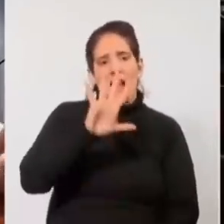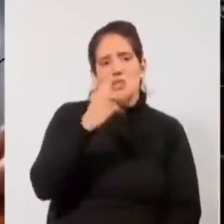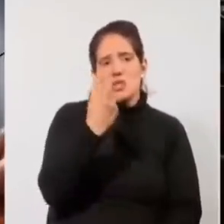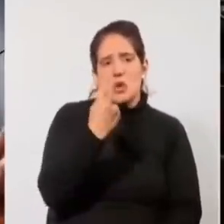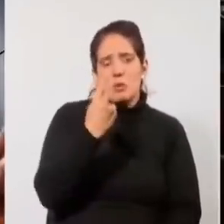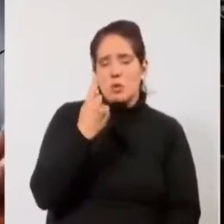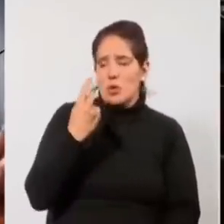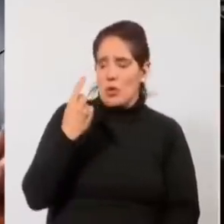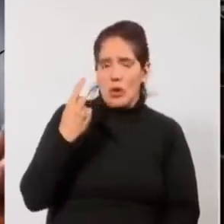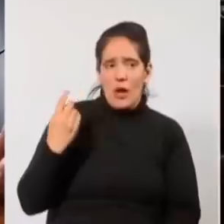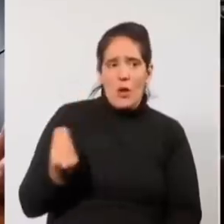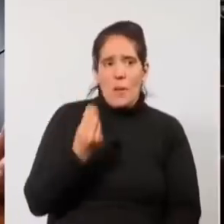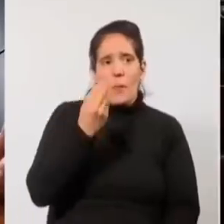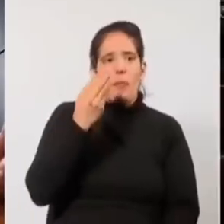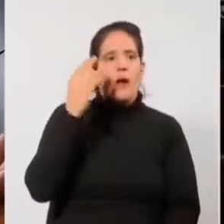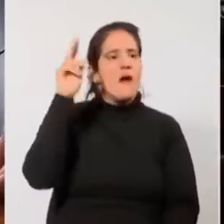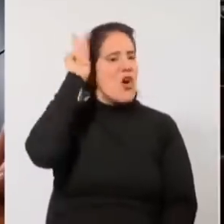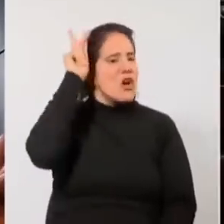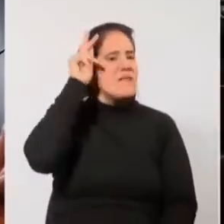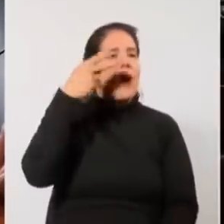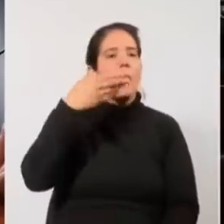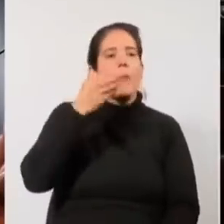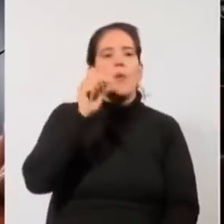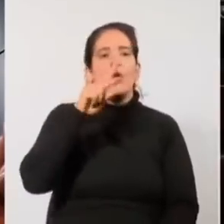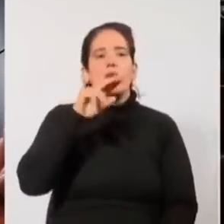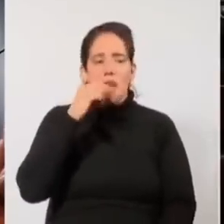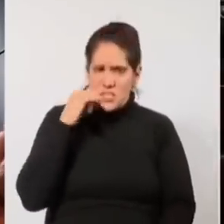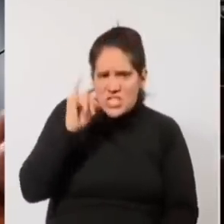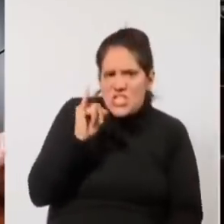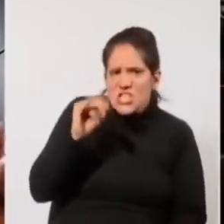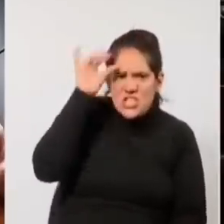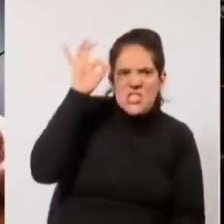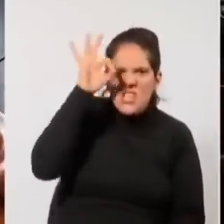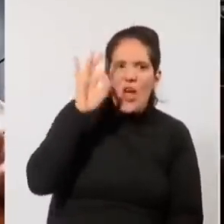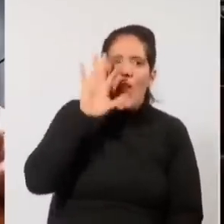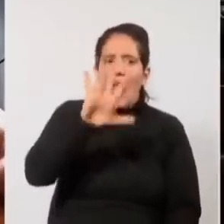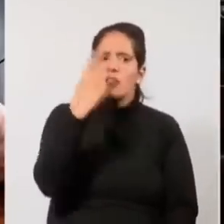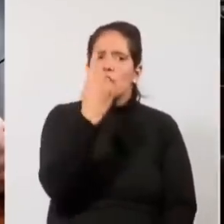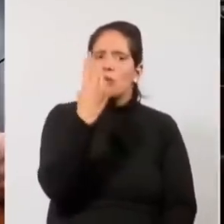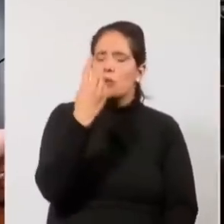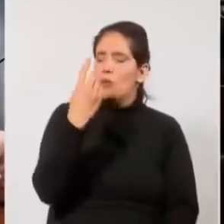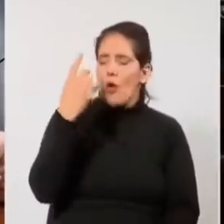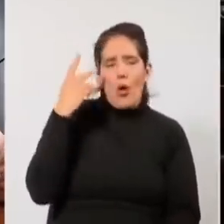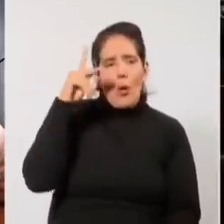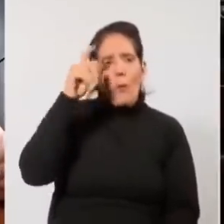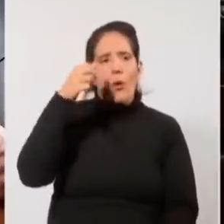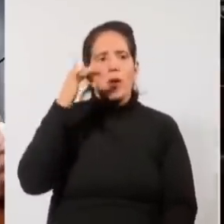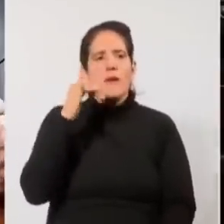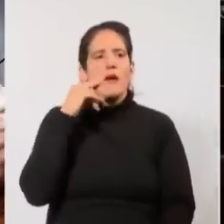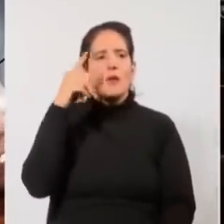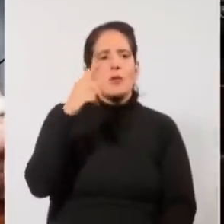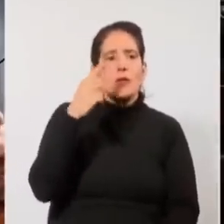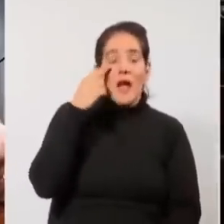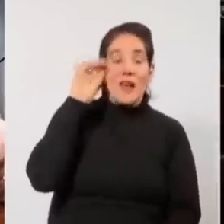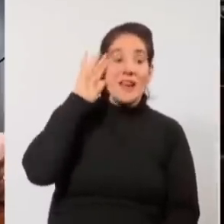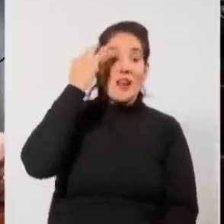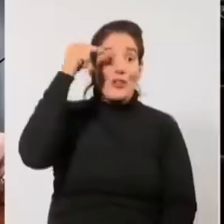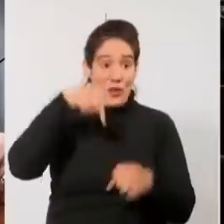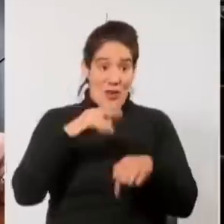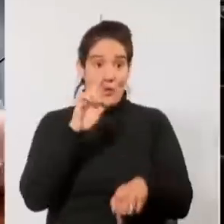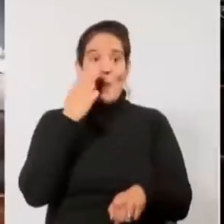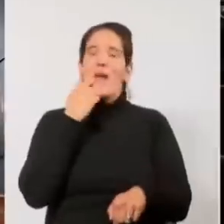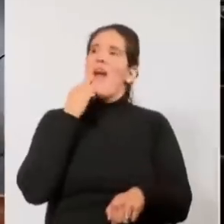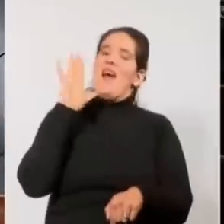de que dio el golpe de Estado en Bolivia, sí, senadora, a los 5 minutos que dio el golpe de Estado en Bolivia la estaban reconociendo